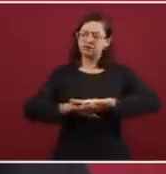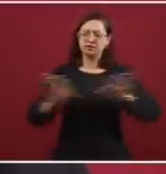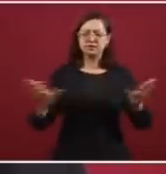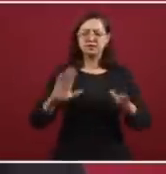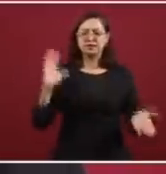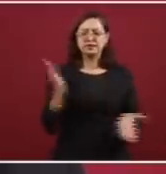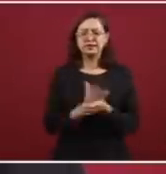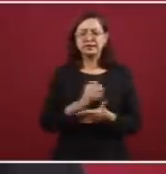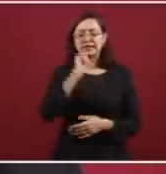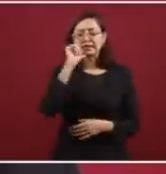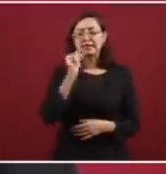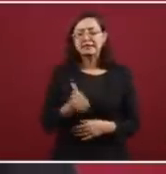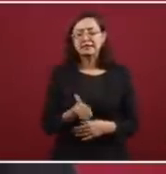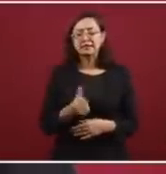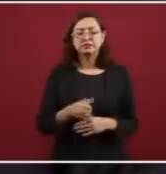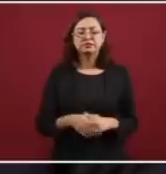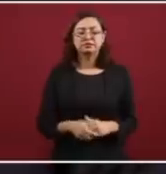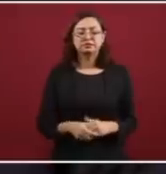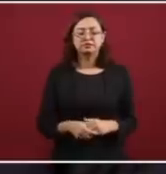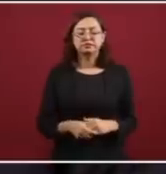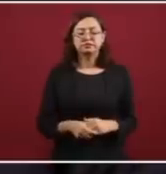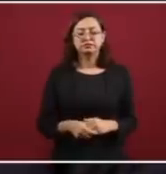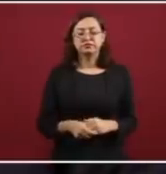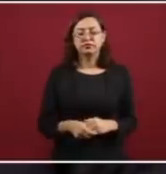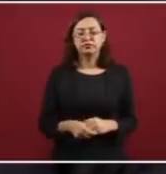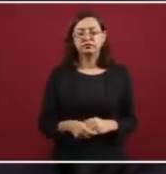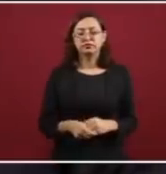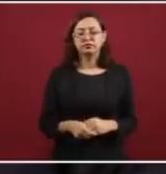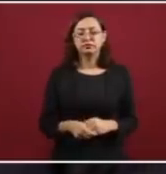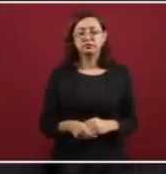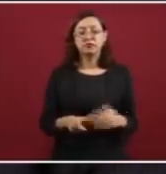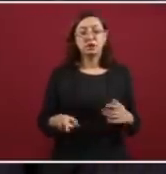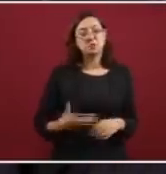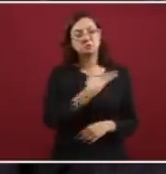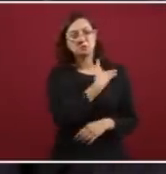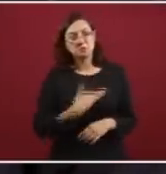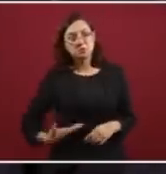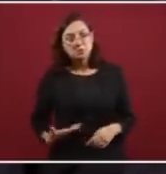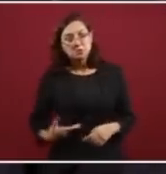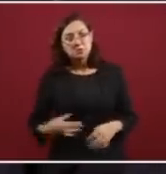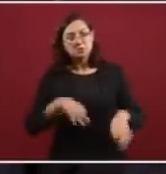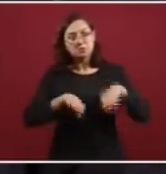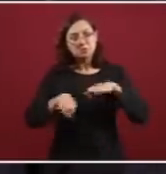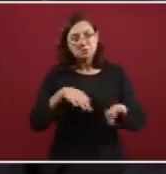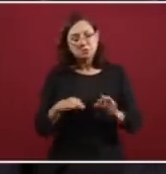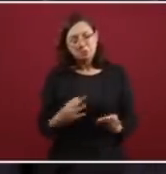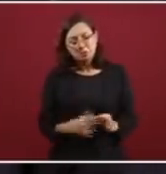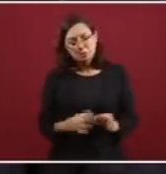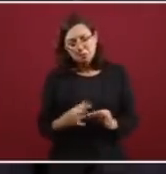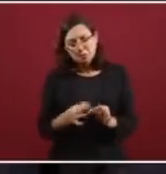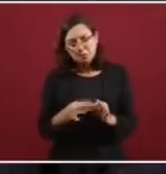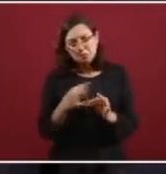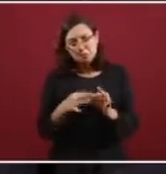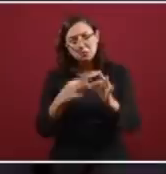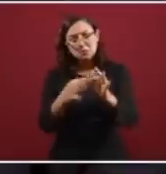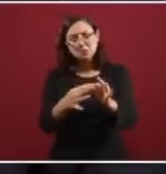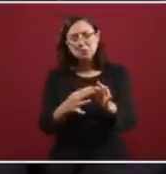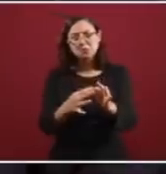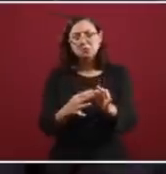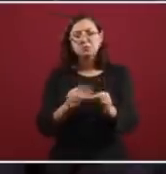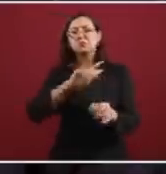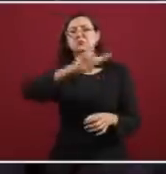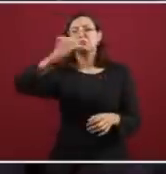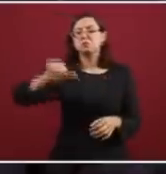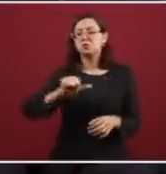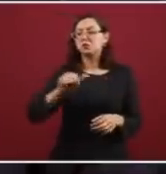Si el presidente hace bien su trabajo, va a la consulta